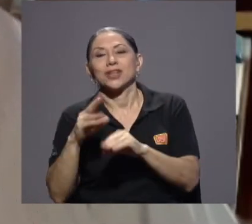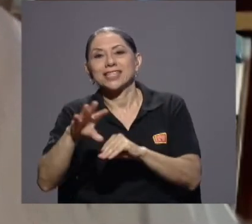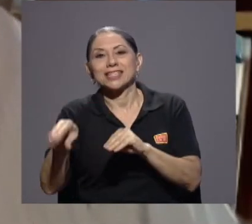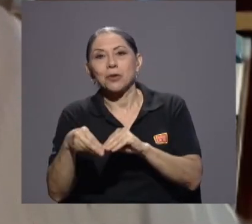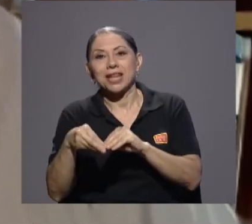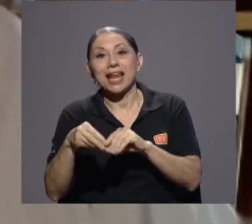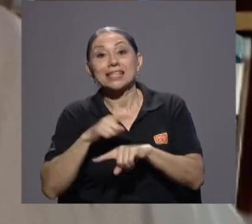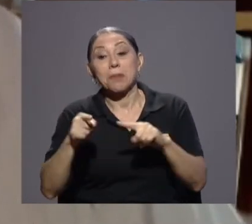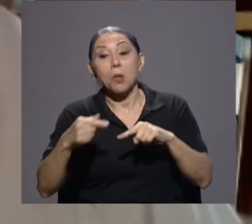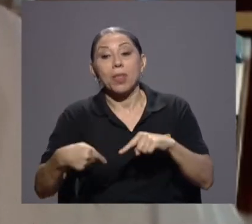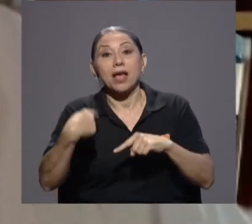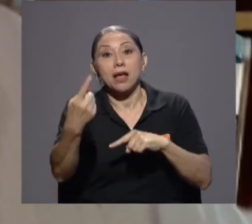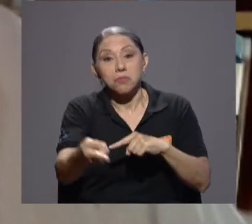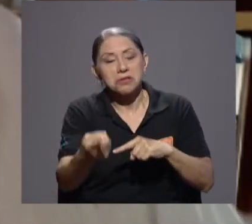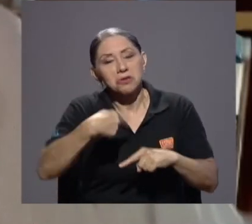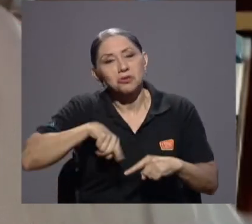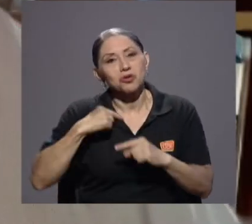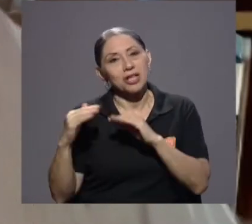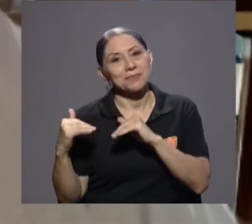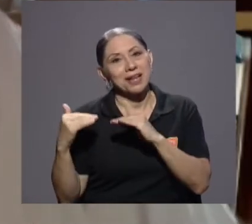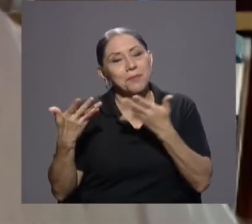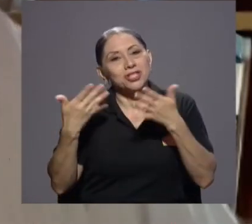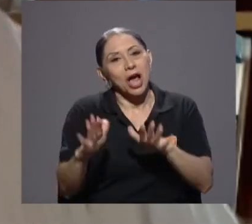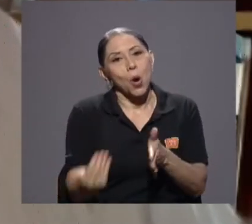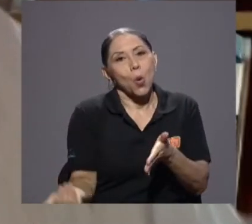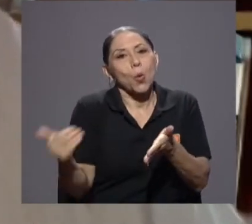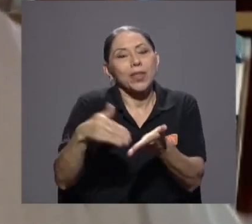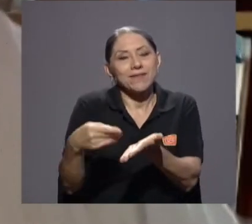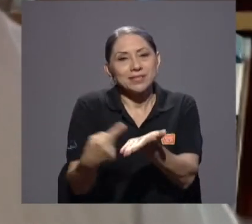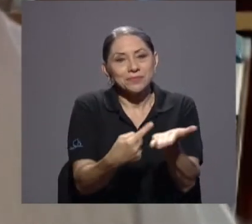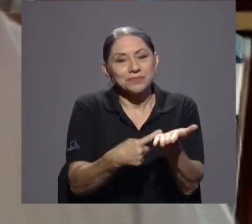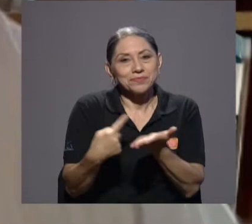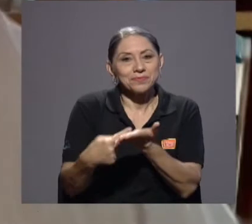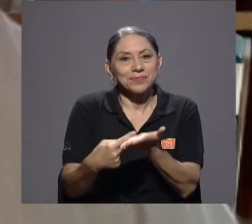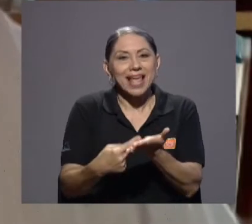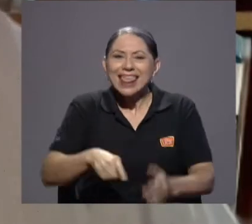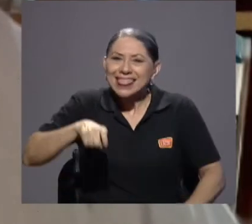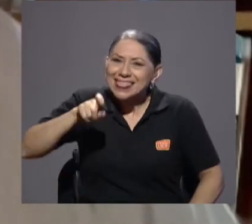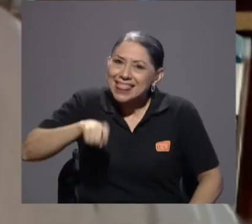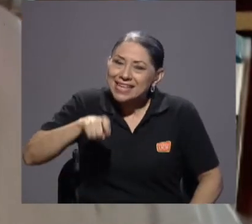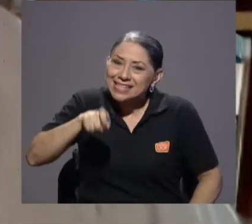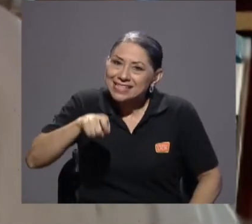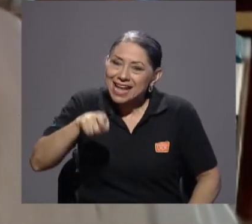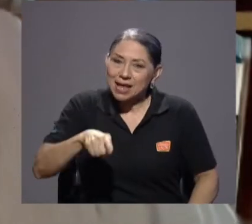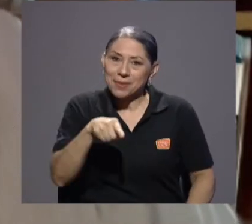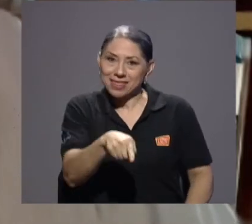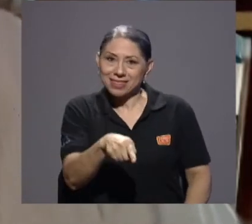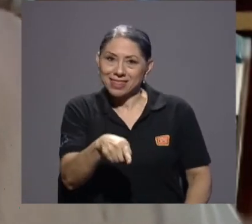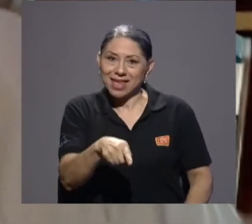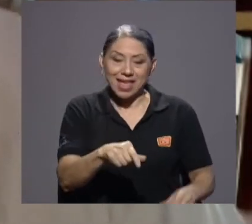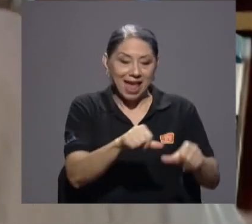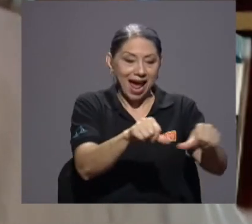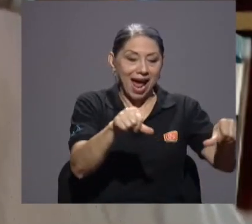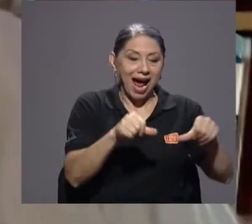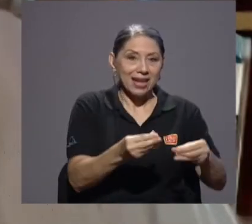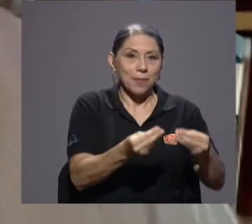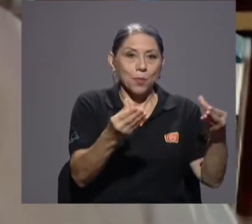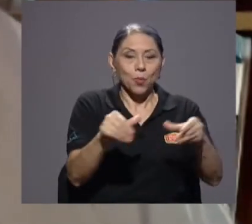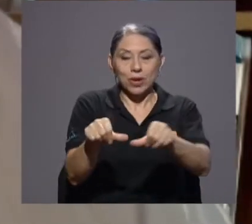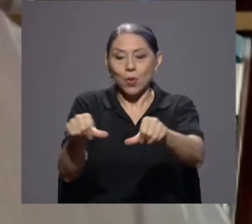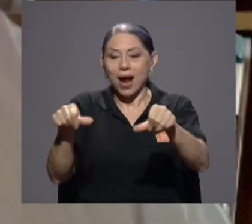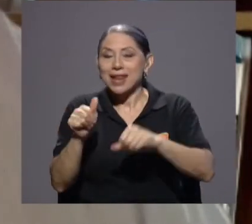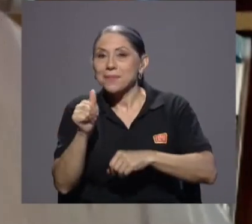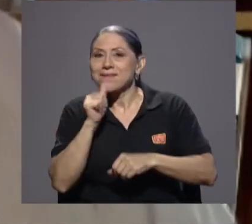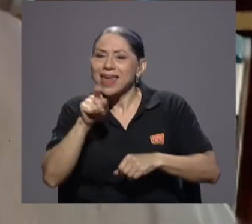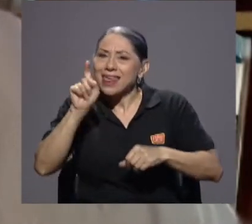extraordinarias esperaríamos que el plenario lo retome. Necesariamente la legislación de alianzas público-privadas, que le venga a dar una confianza